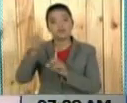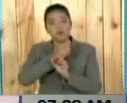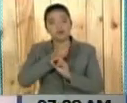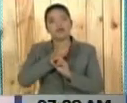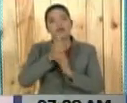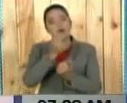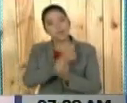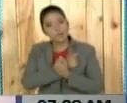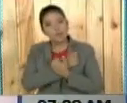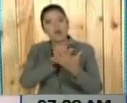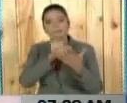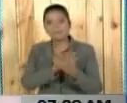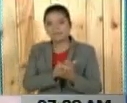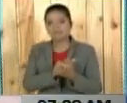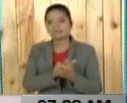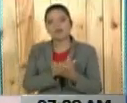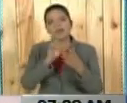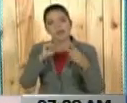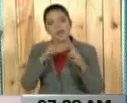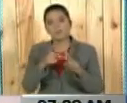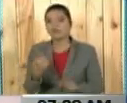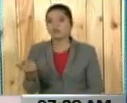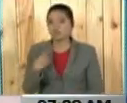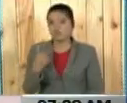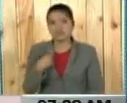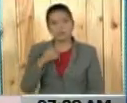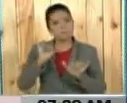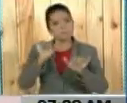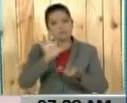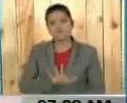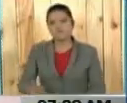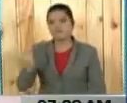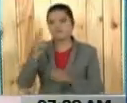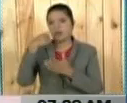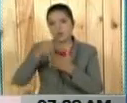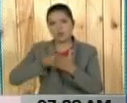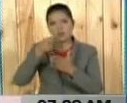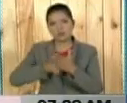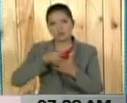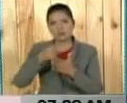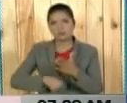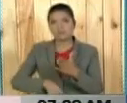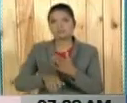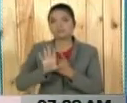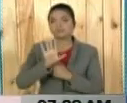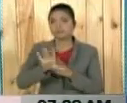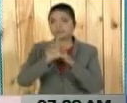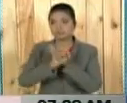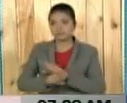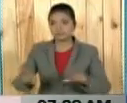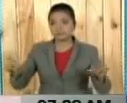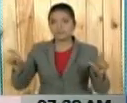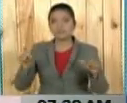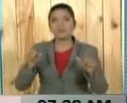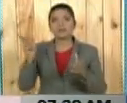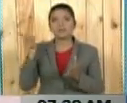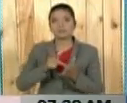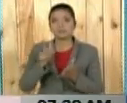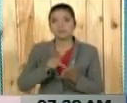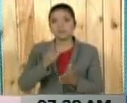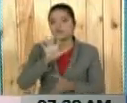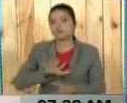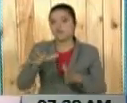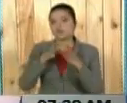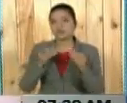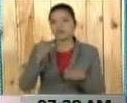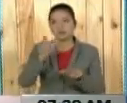del amor, amistad, sin intereses y la paz. Tú y yo somos de la misma tierra de luchadores. Esta ha sido justamente parte de la intervención de todos los usuarios y